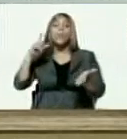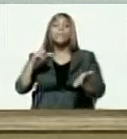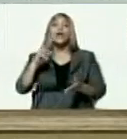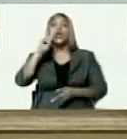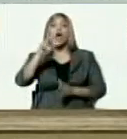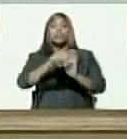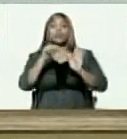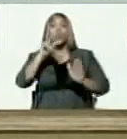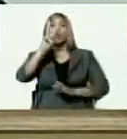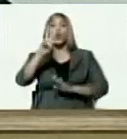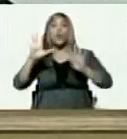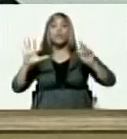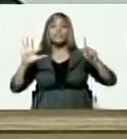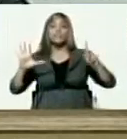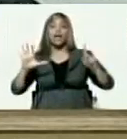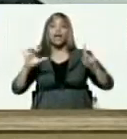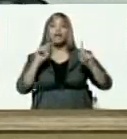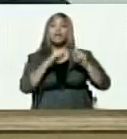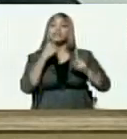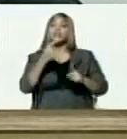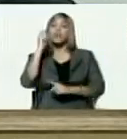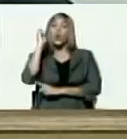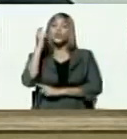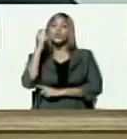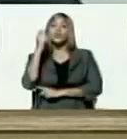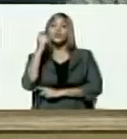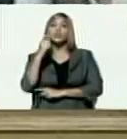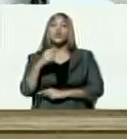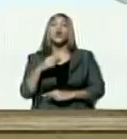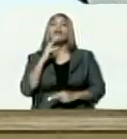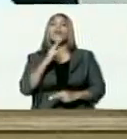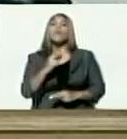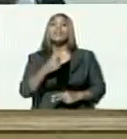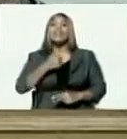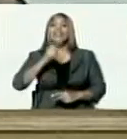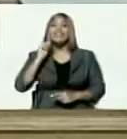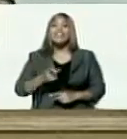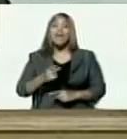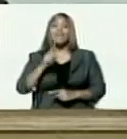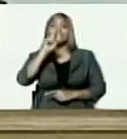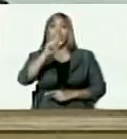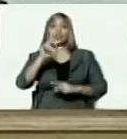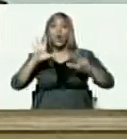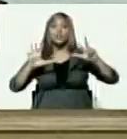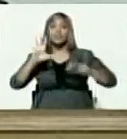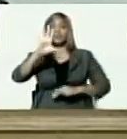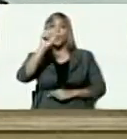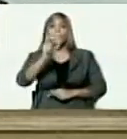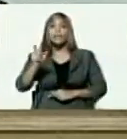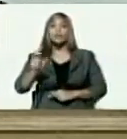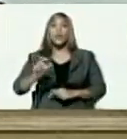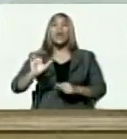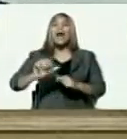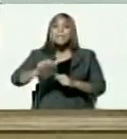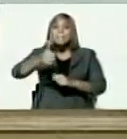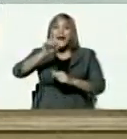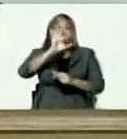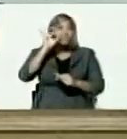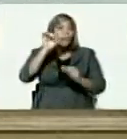296 constitucional de que la votación y el resultado sea por mayoría calificada. Yo